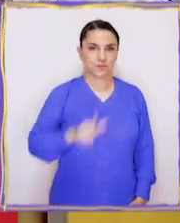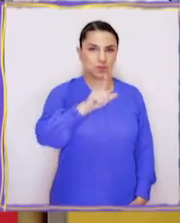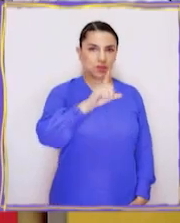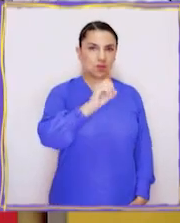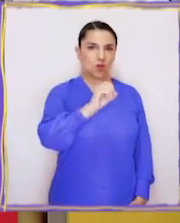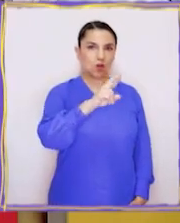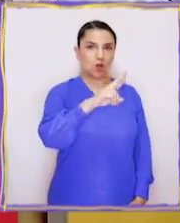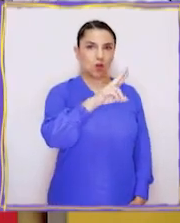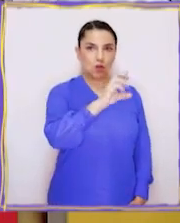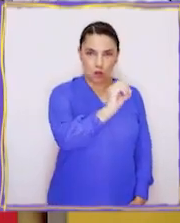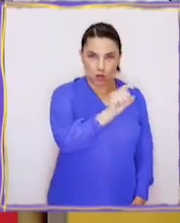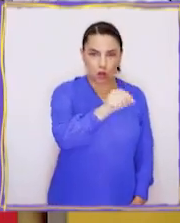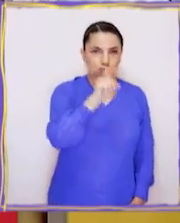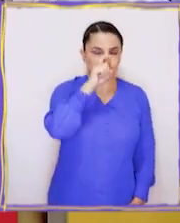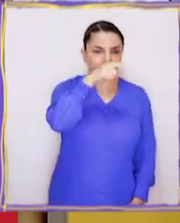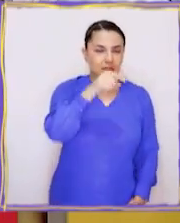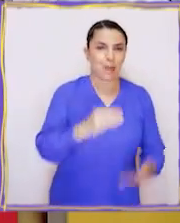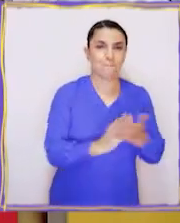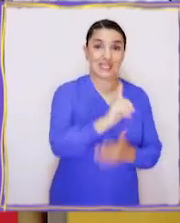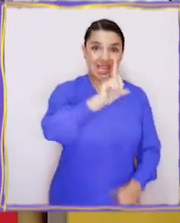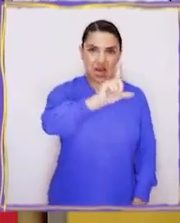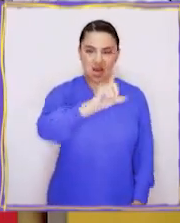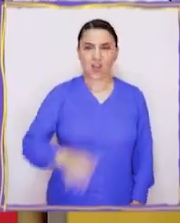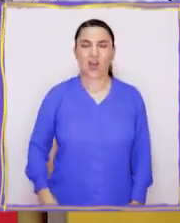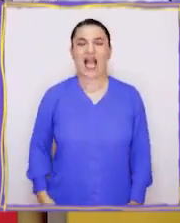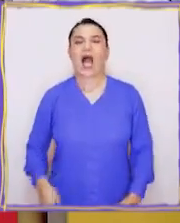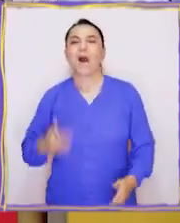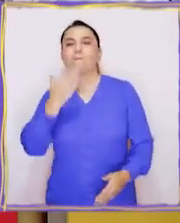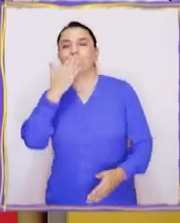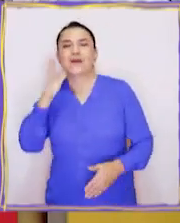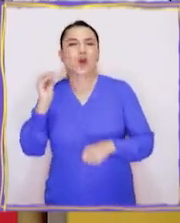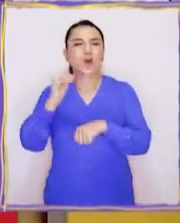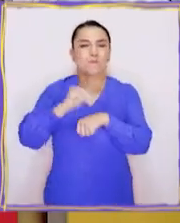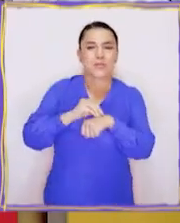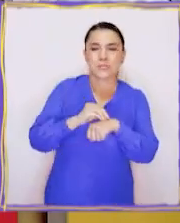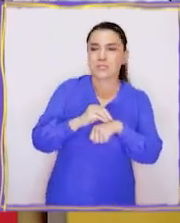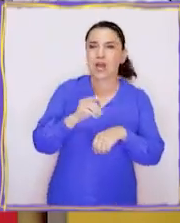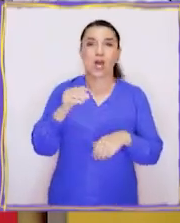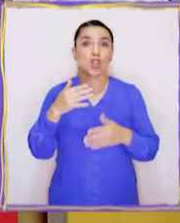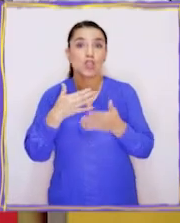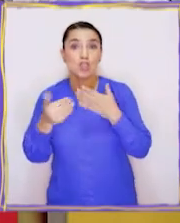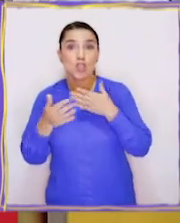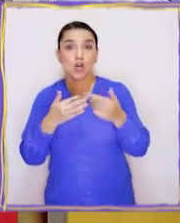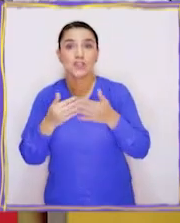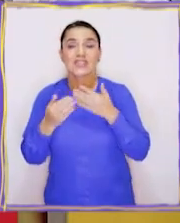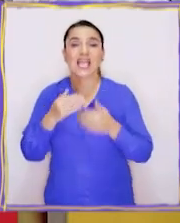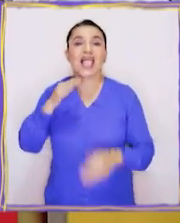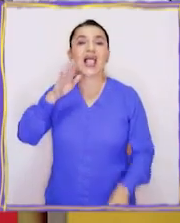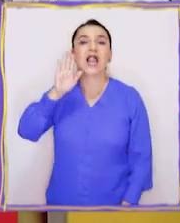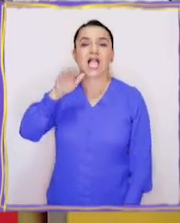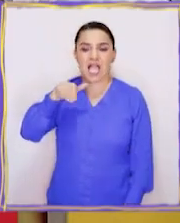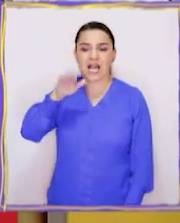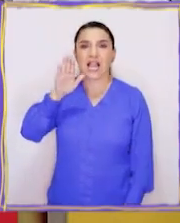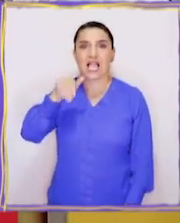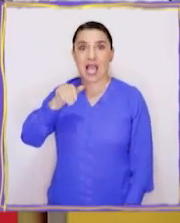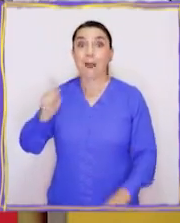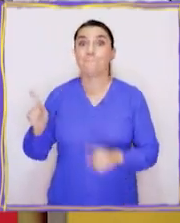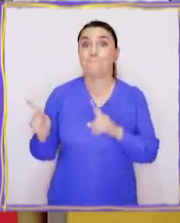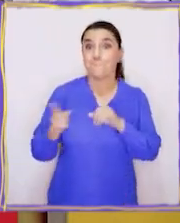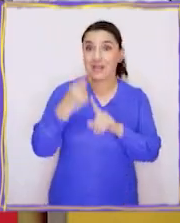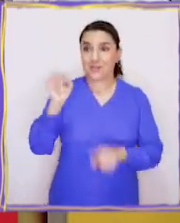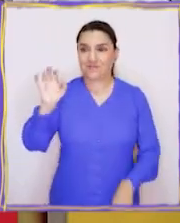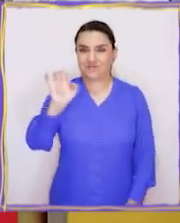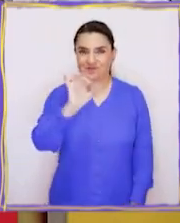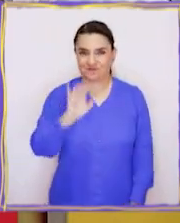con el sonido L. Entonces, la mejor pista es fijarnos en dónde se ubica nuestra lengua para emitir el primer